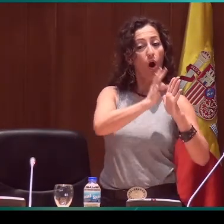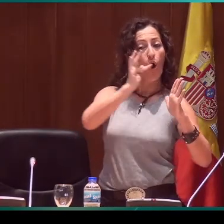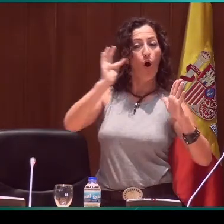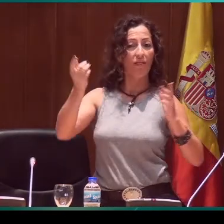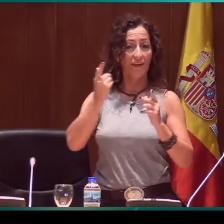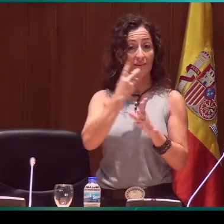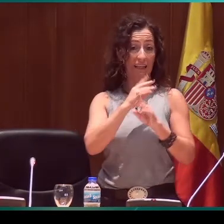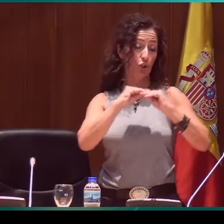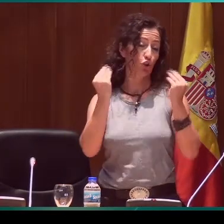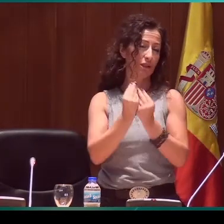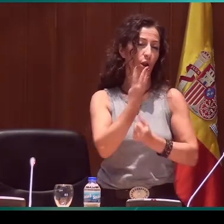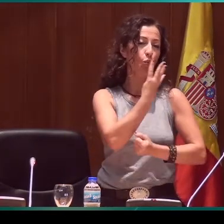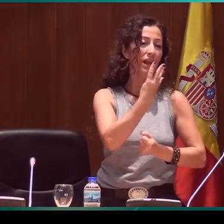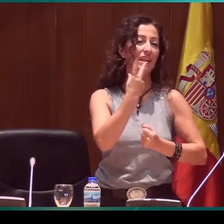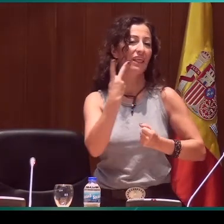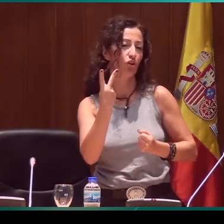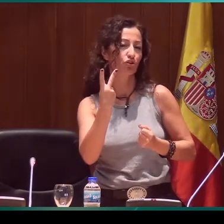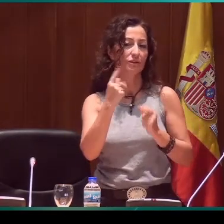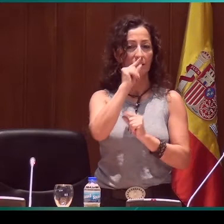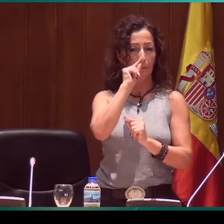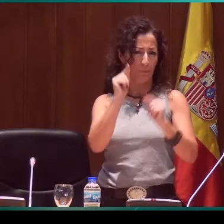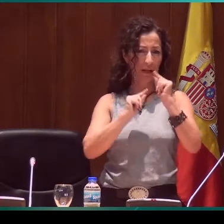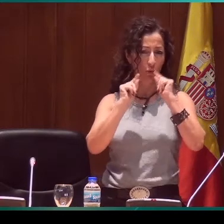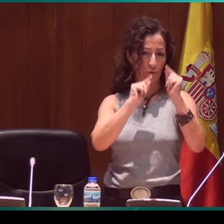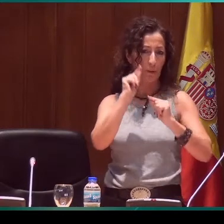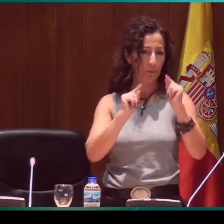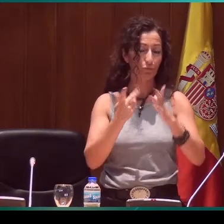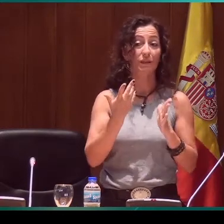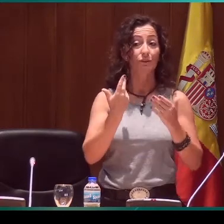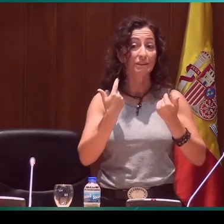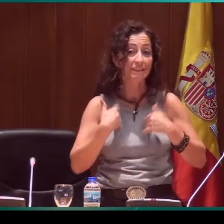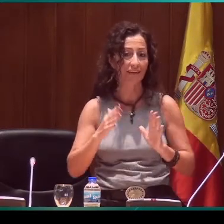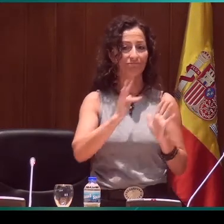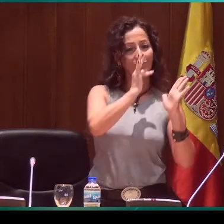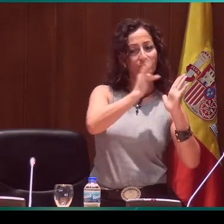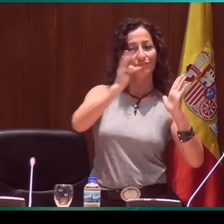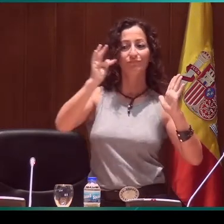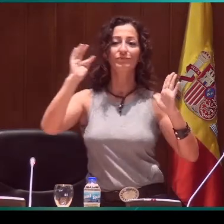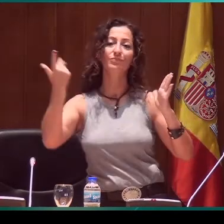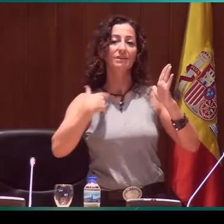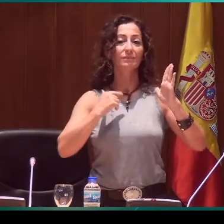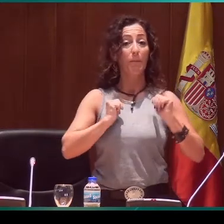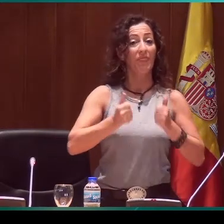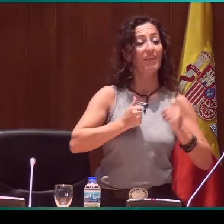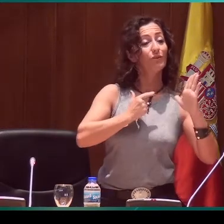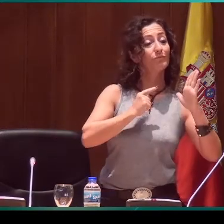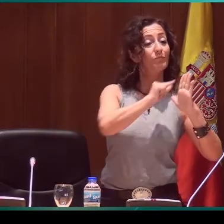los datos nos dicen también hemos conseguido crear un orden creciente de dificultad en los ítems,